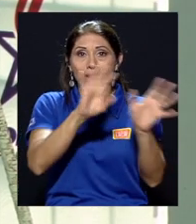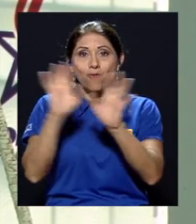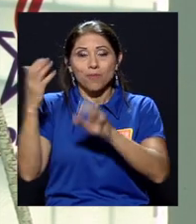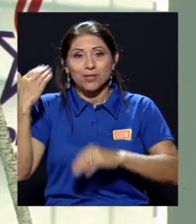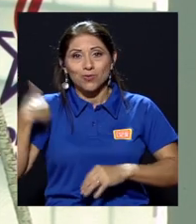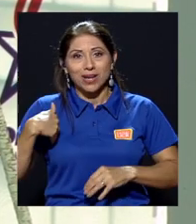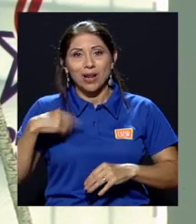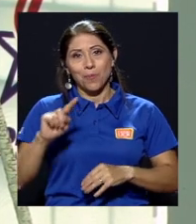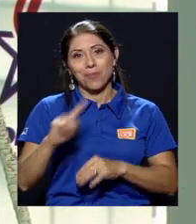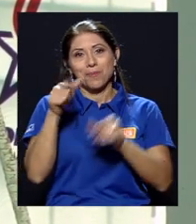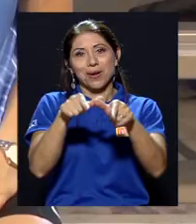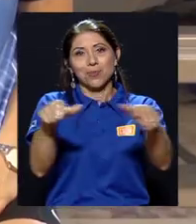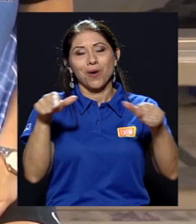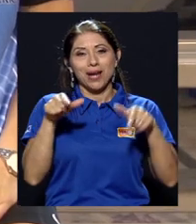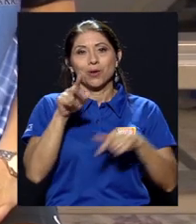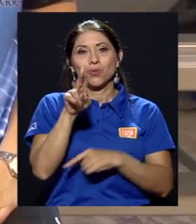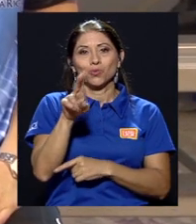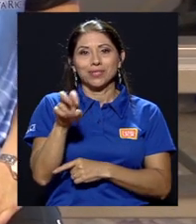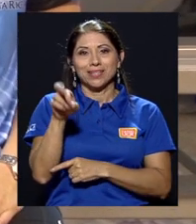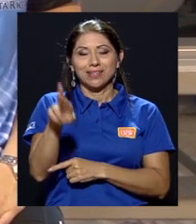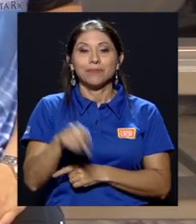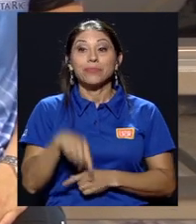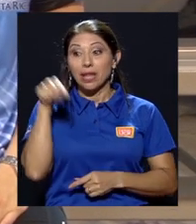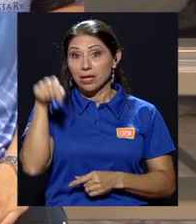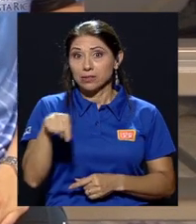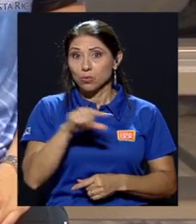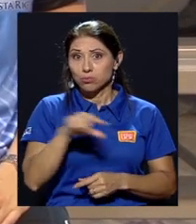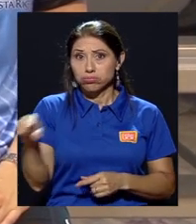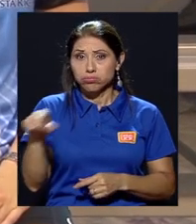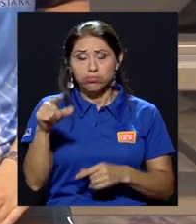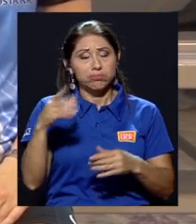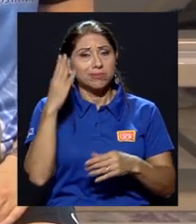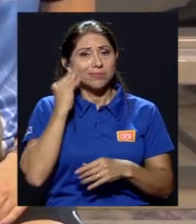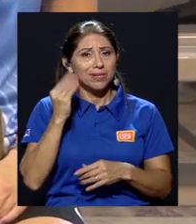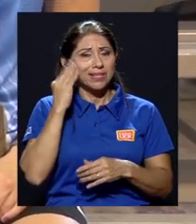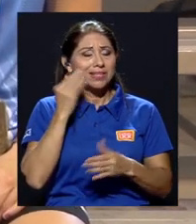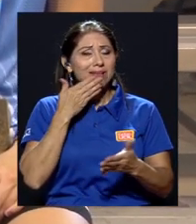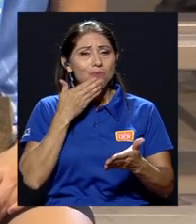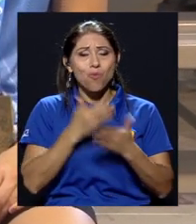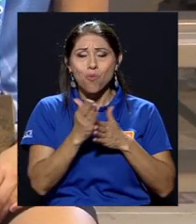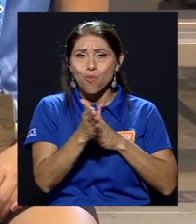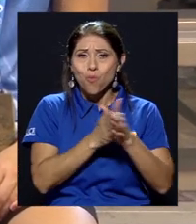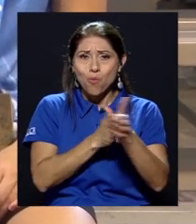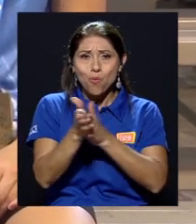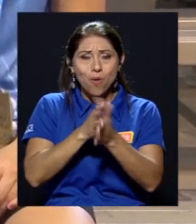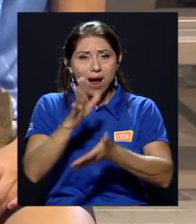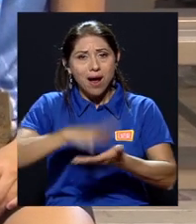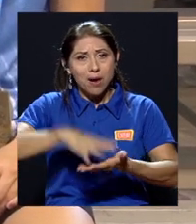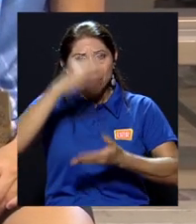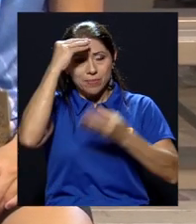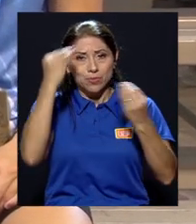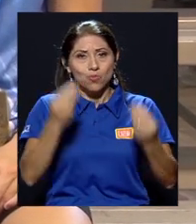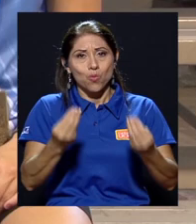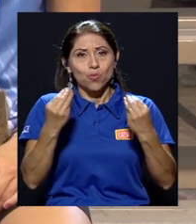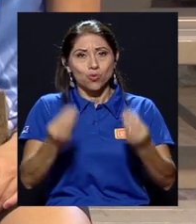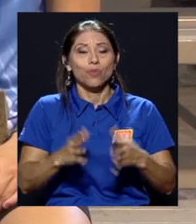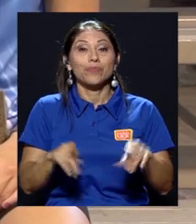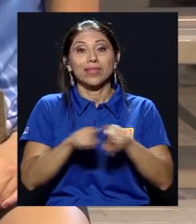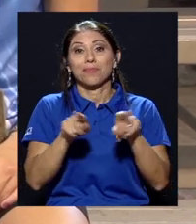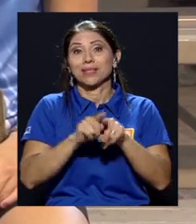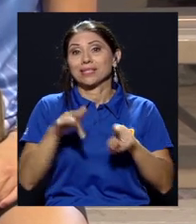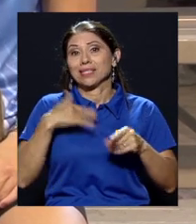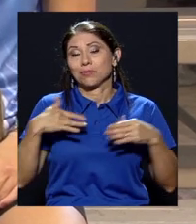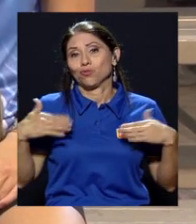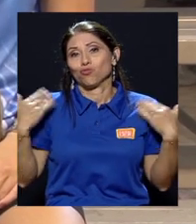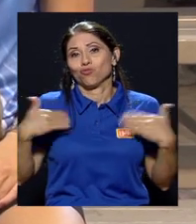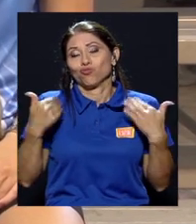primer lugar. Bueno, esta semana ha sido una experiencia demasiado enriquecedora, hemos aprendido un montón y bueno, estamos aparte muy contentos